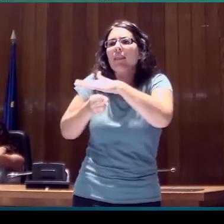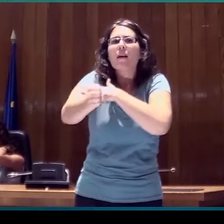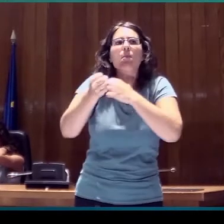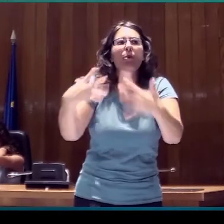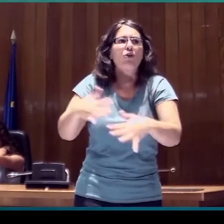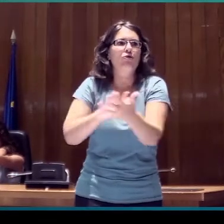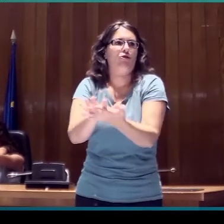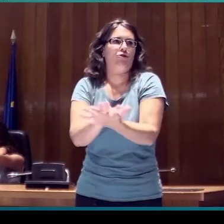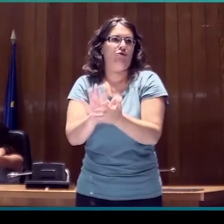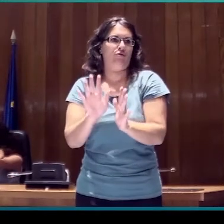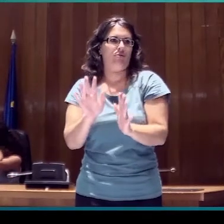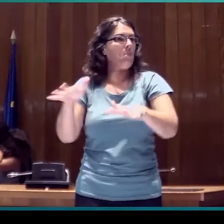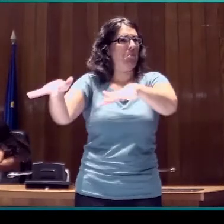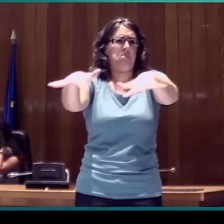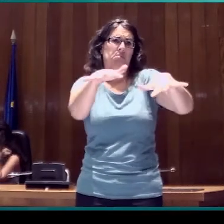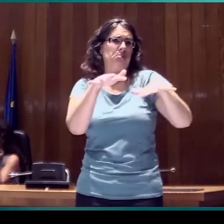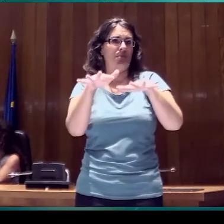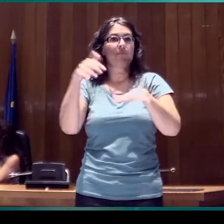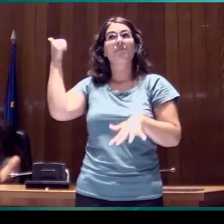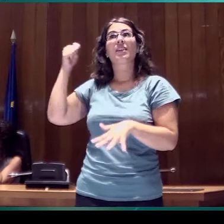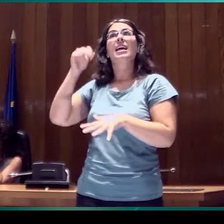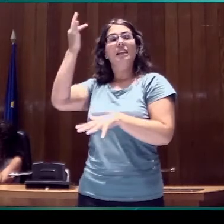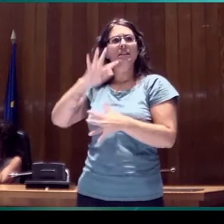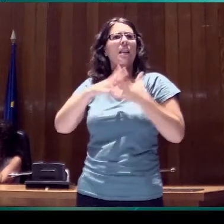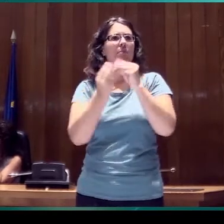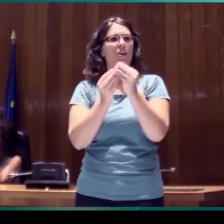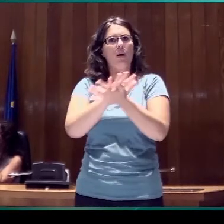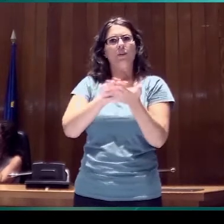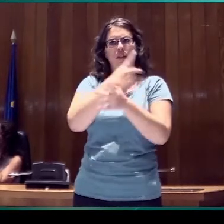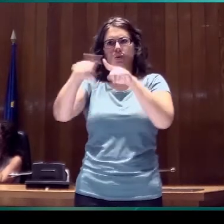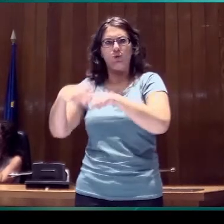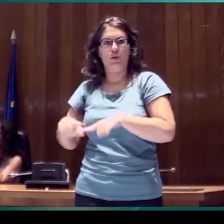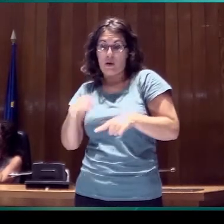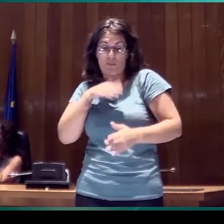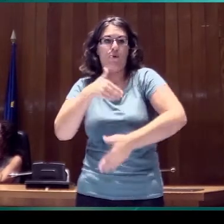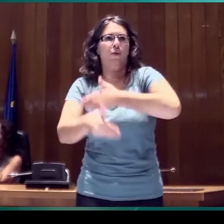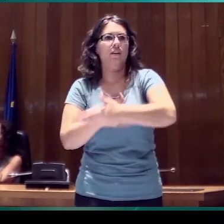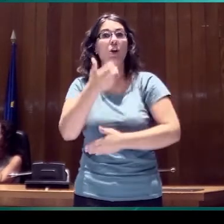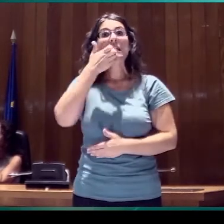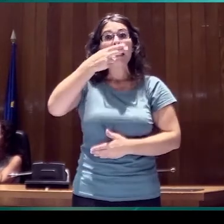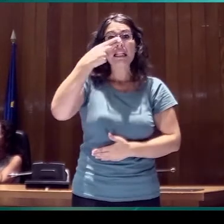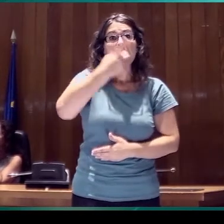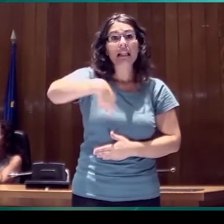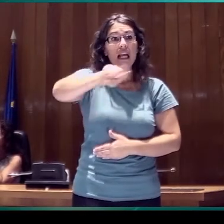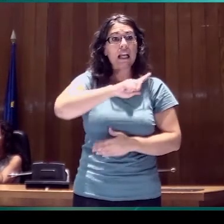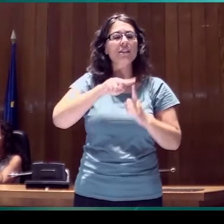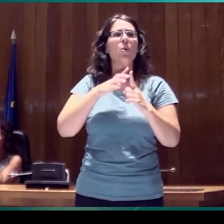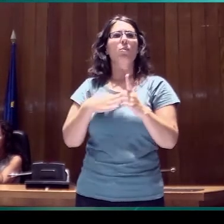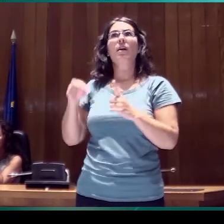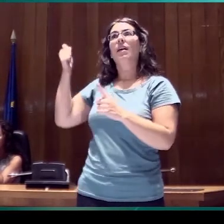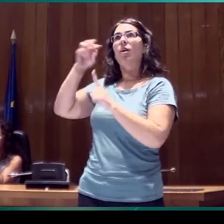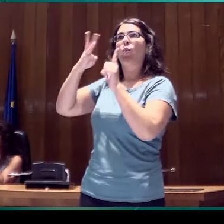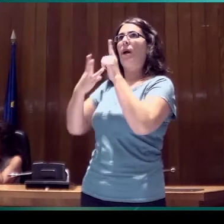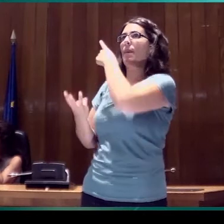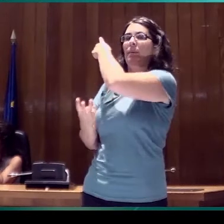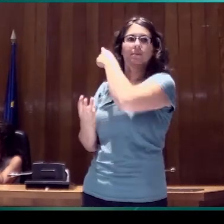adaptado a varias lenguas de signos, está en proceso de adaptación de varias lenguas de signos. Quien esté interesado puede consultar la página de Tobías Howe,